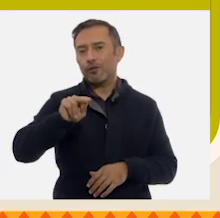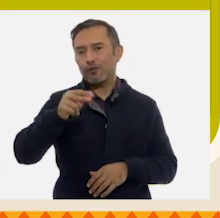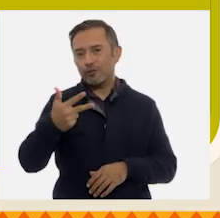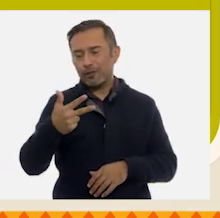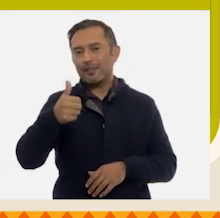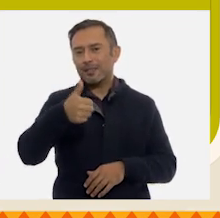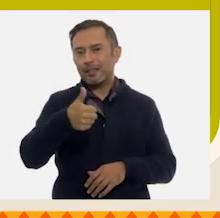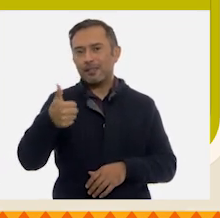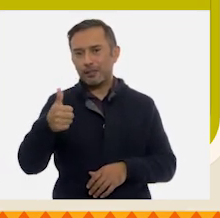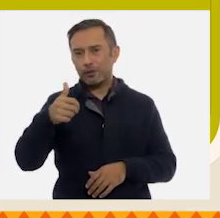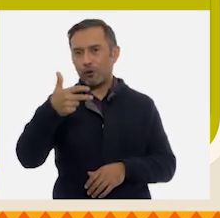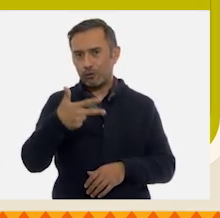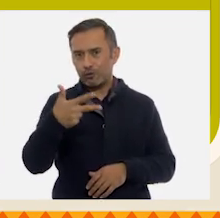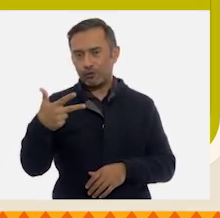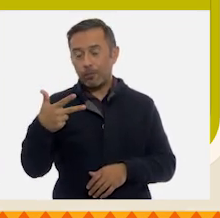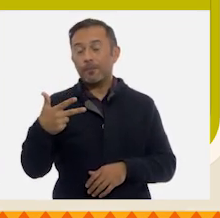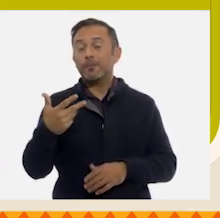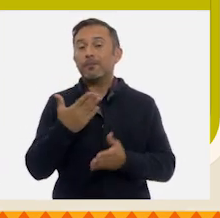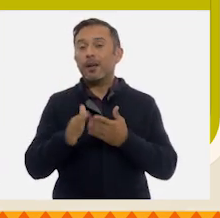800-288-6688 y